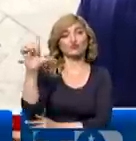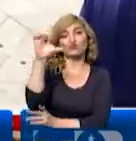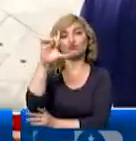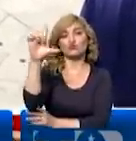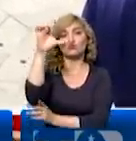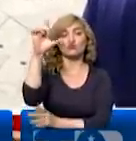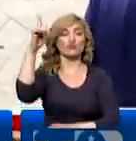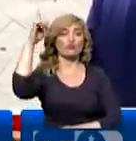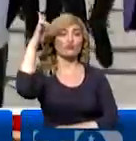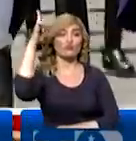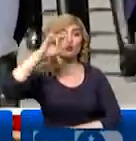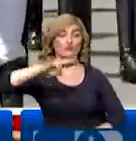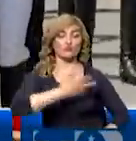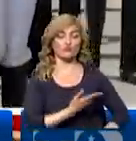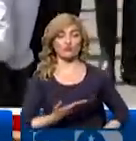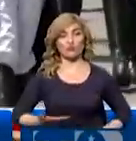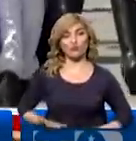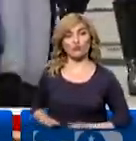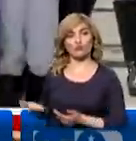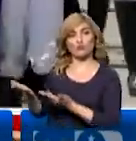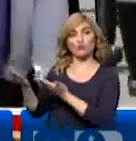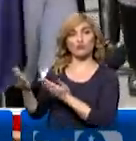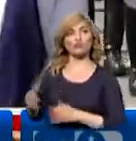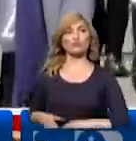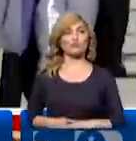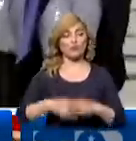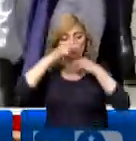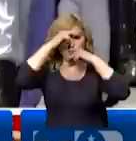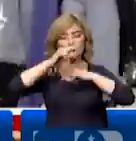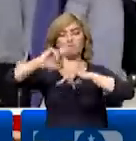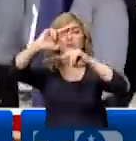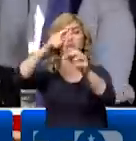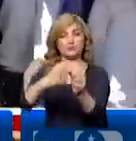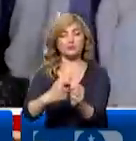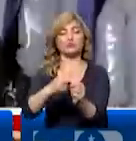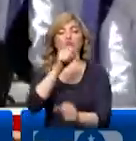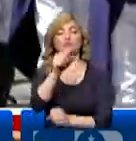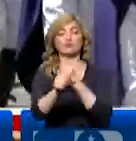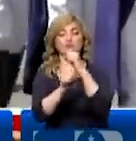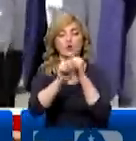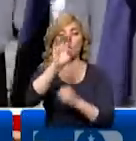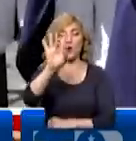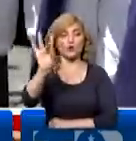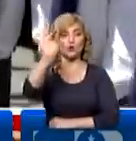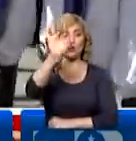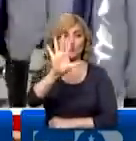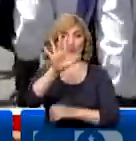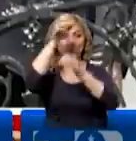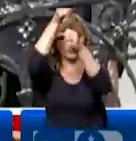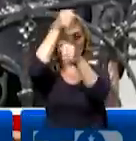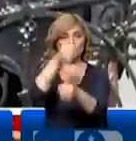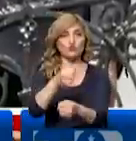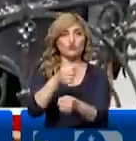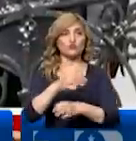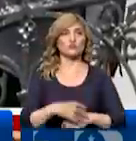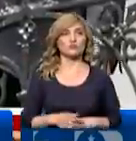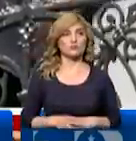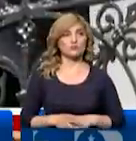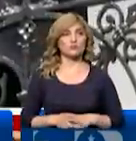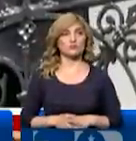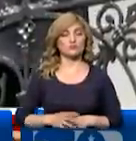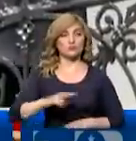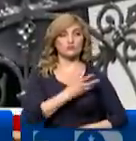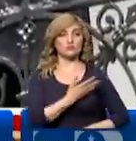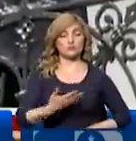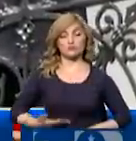por el vicepresidente de la República, Otto Sonnenholzner, rindieron homenaje a la capital por sus 485 años de fundación. El segundo mandatario